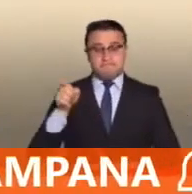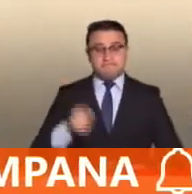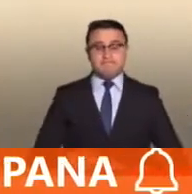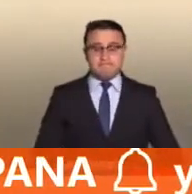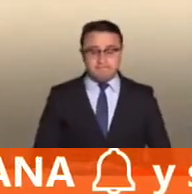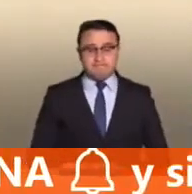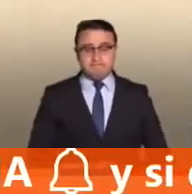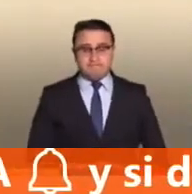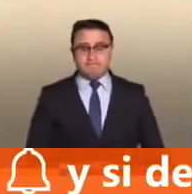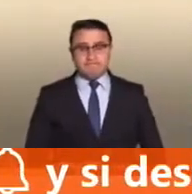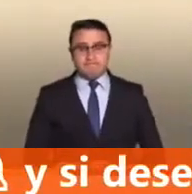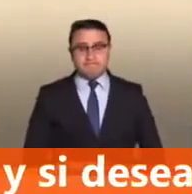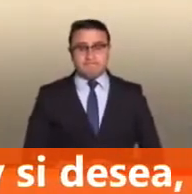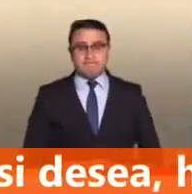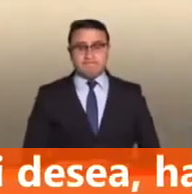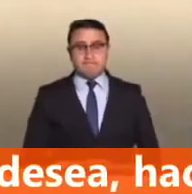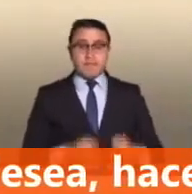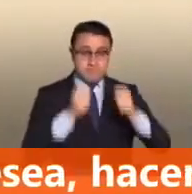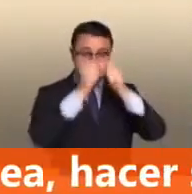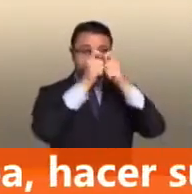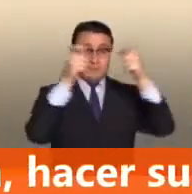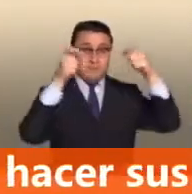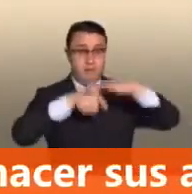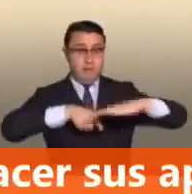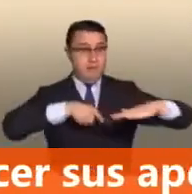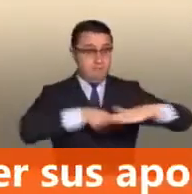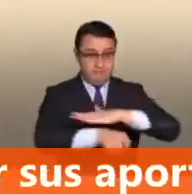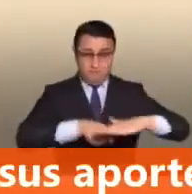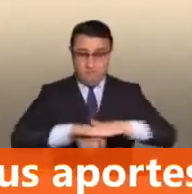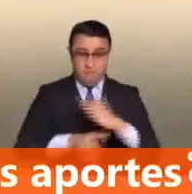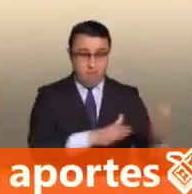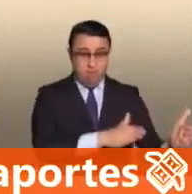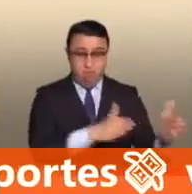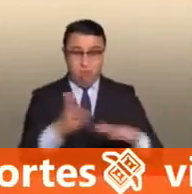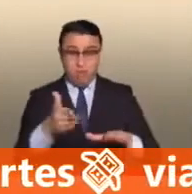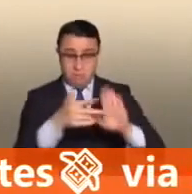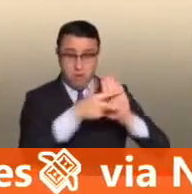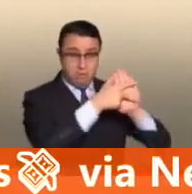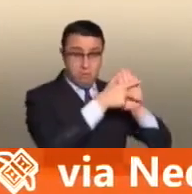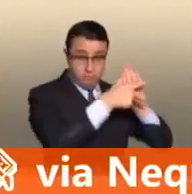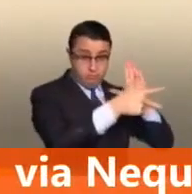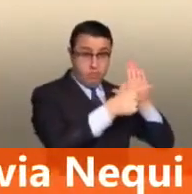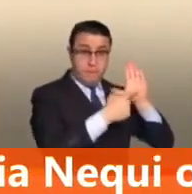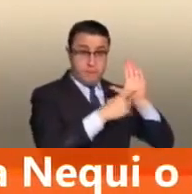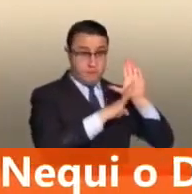Un Estado asesino que no es el de la Constitución del 91.